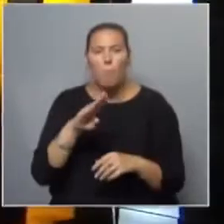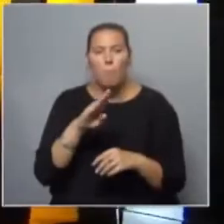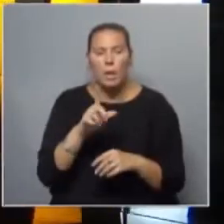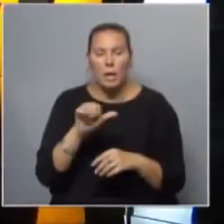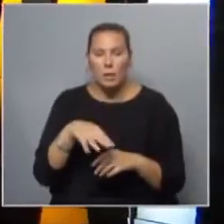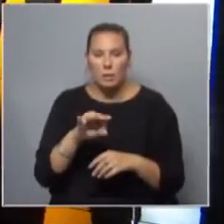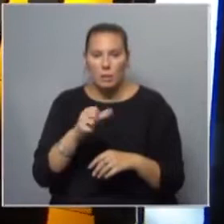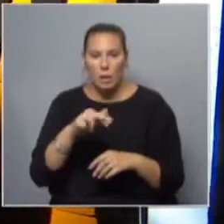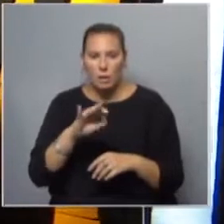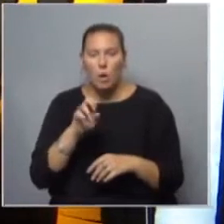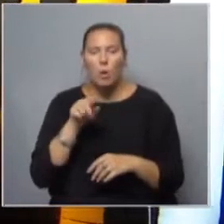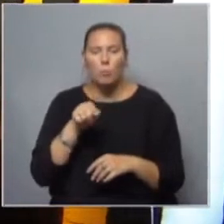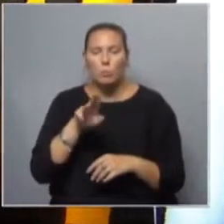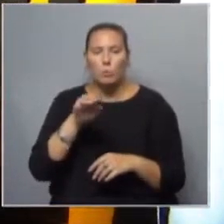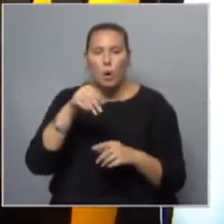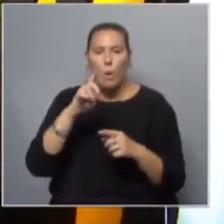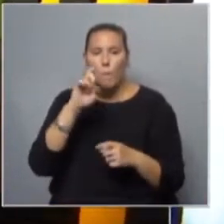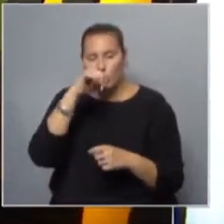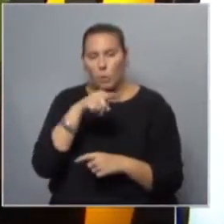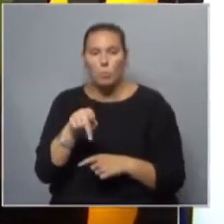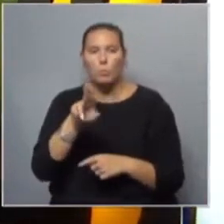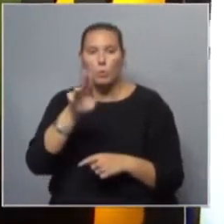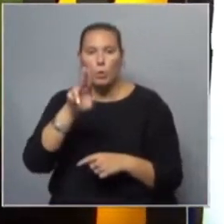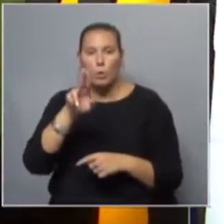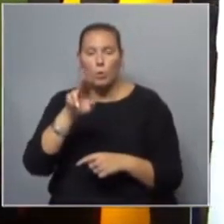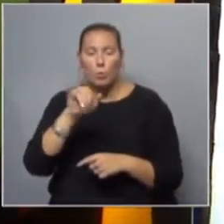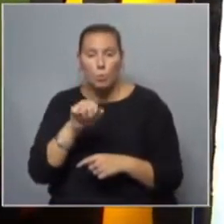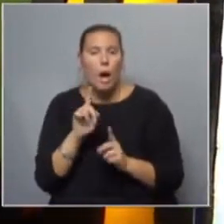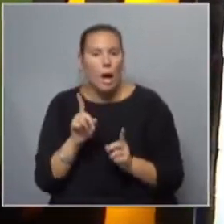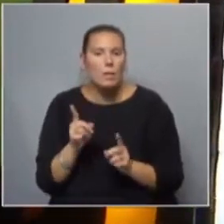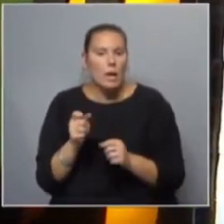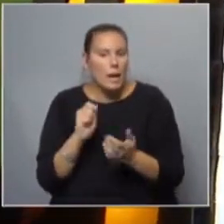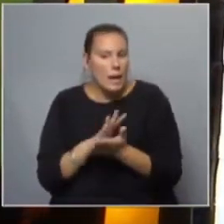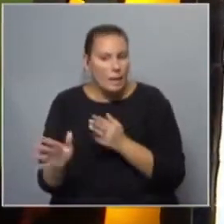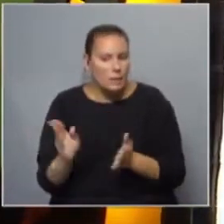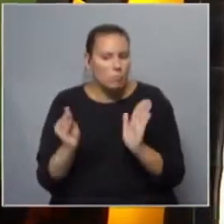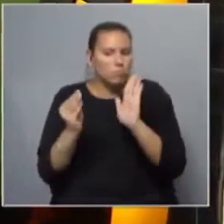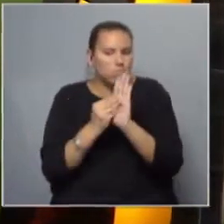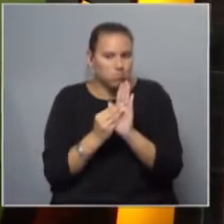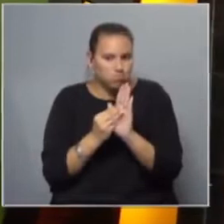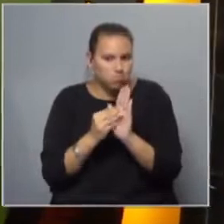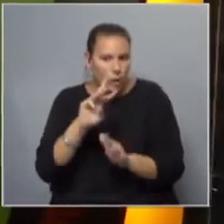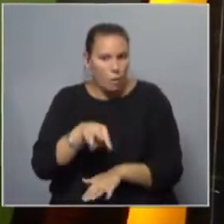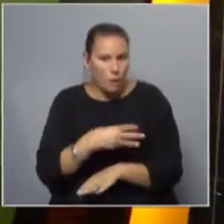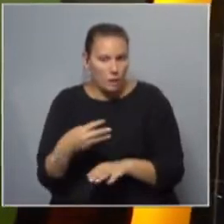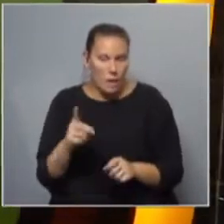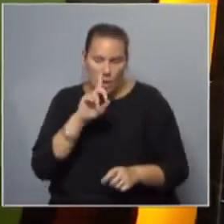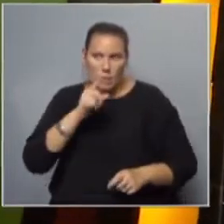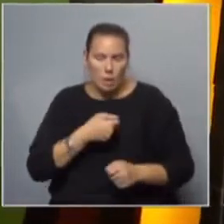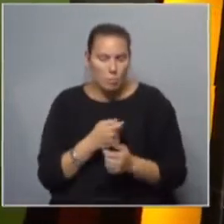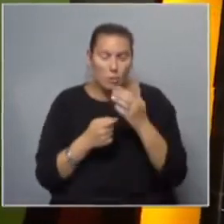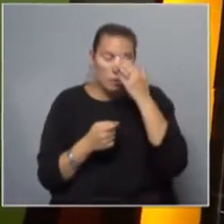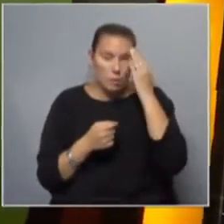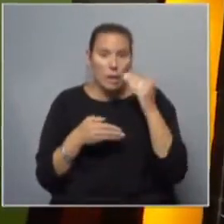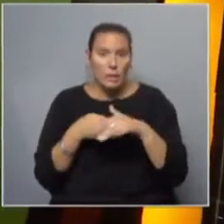planetario.montevideo.uy. Sí, recordamos, Daniela, que son funciones gratuitas, que hay que registrarse agotan, por la web. Se vuelan. Sí. Y también una